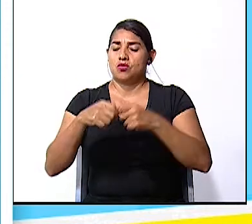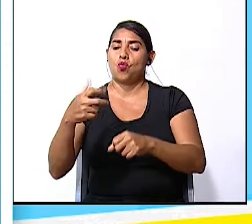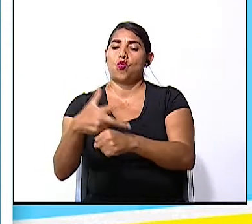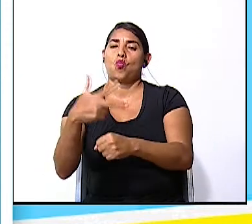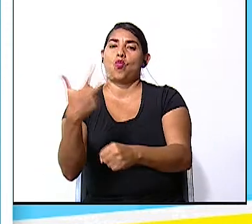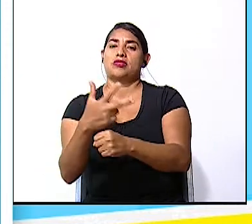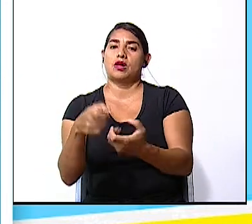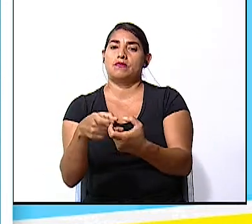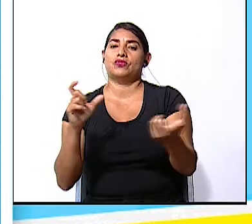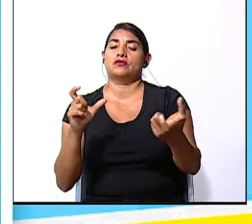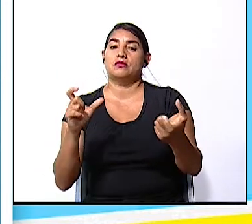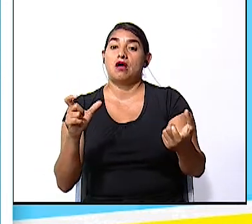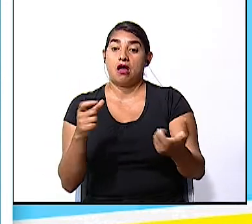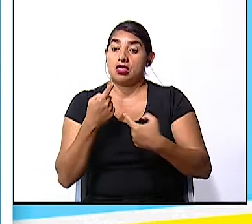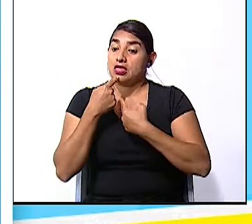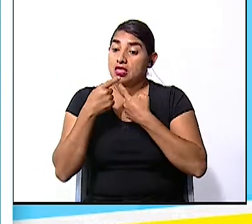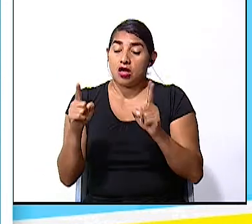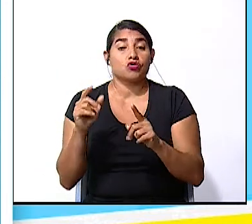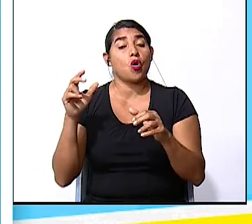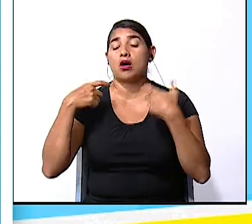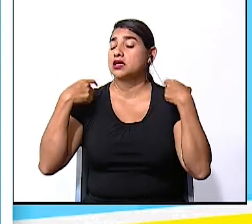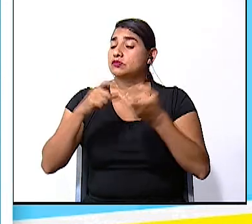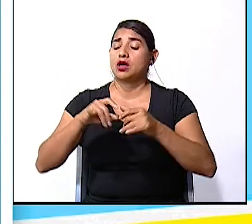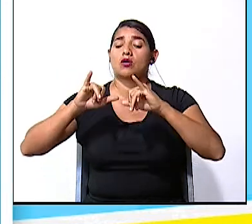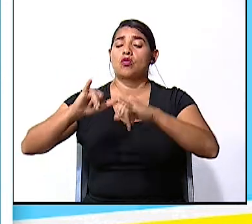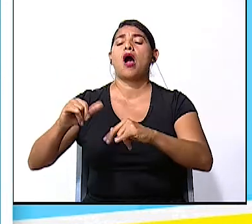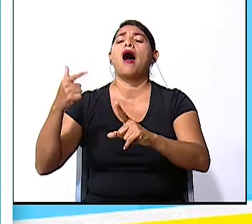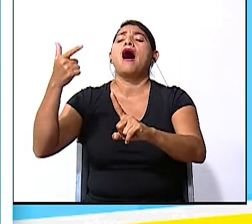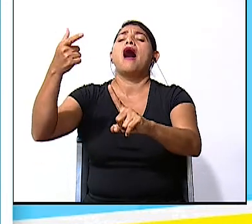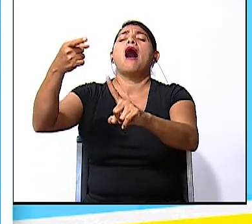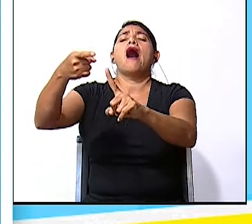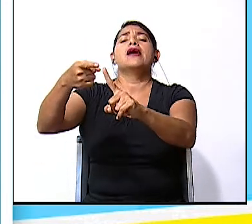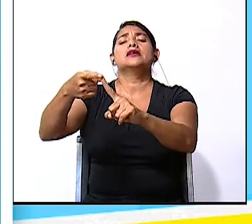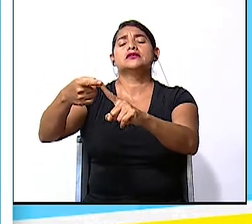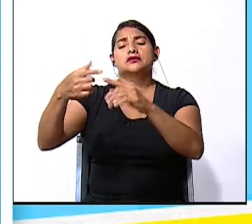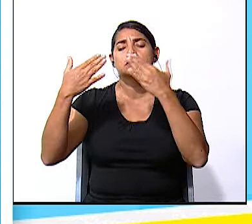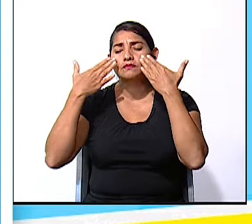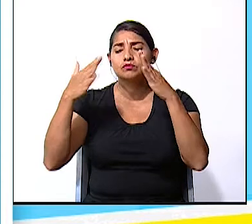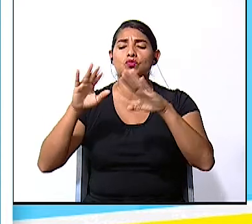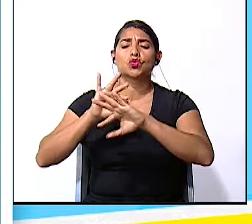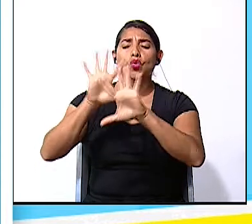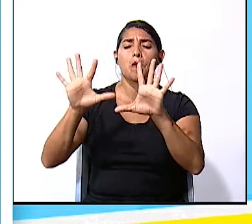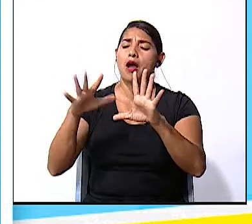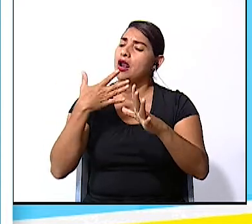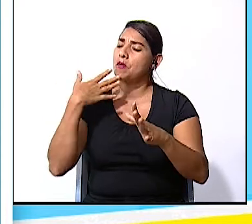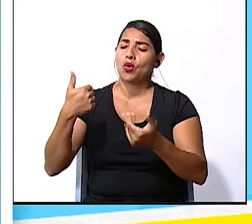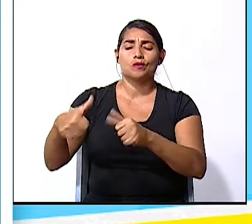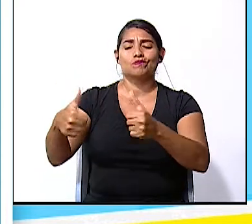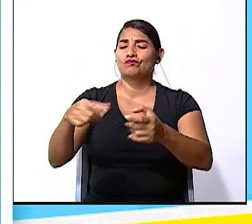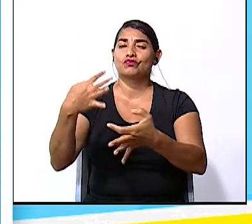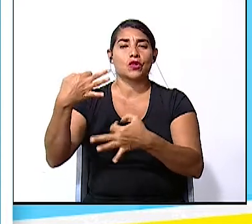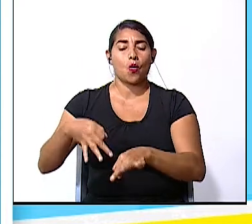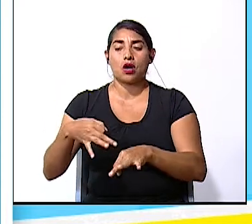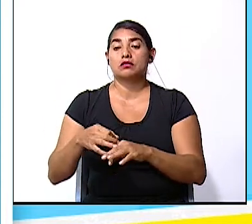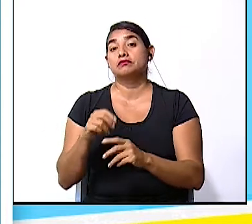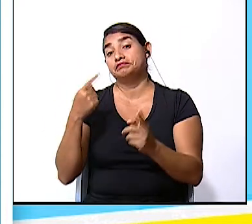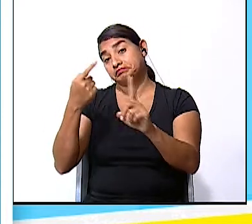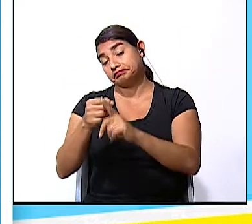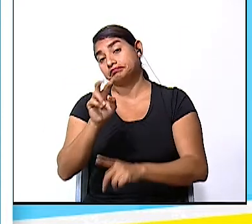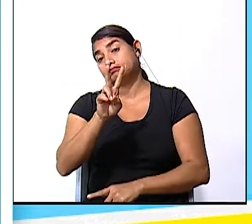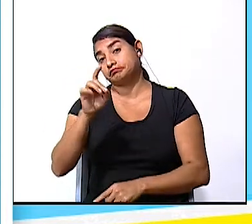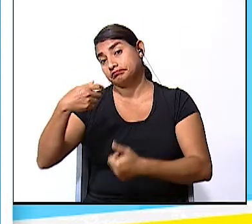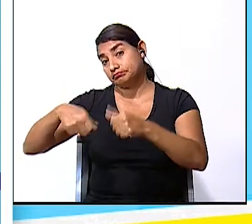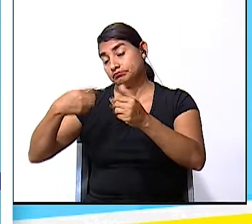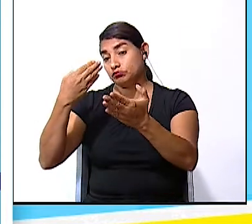y acordó no declarar la independencia de España hasta tanto no se aclaren los nublados del día. Un 28 de septiembre se da la llegada del correo